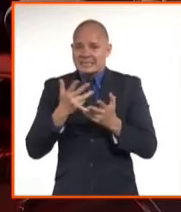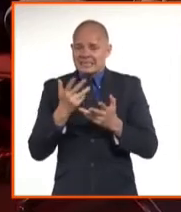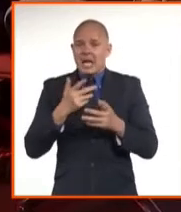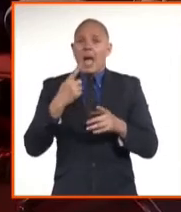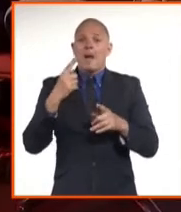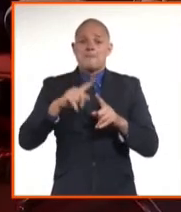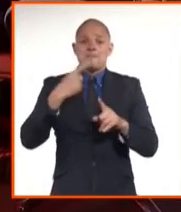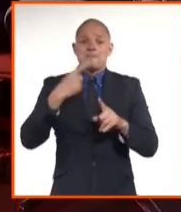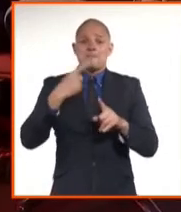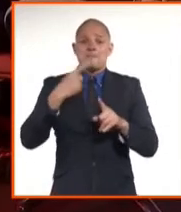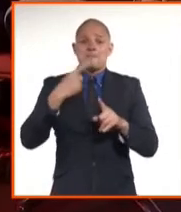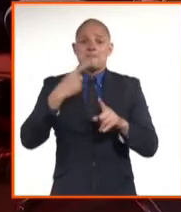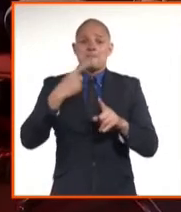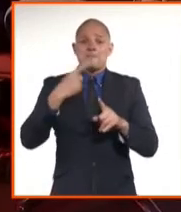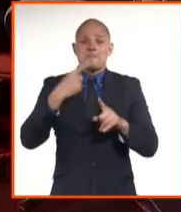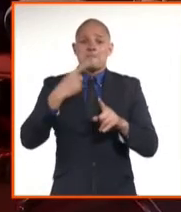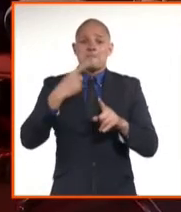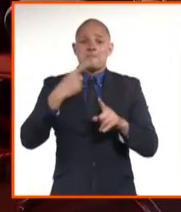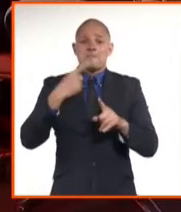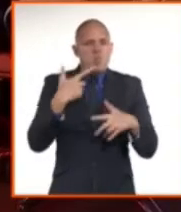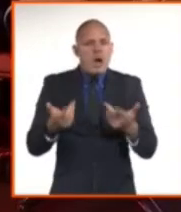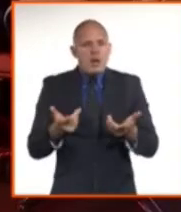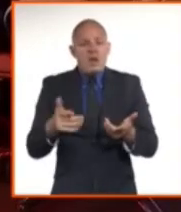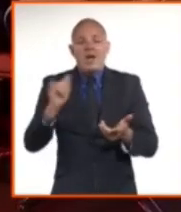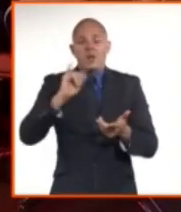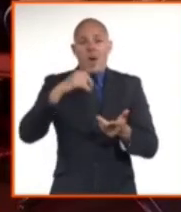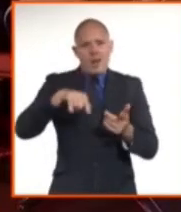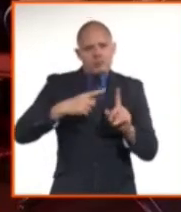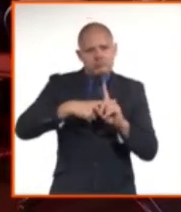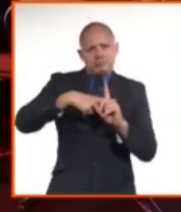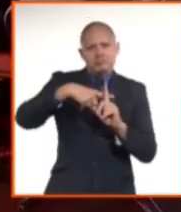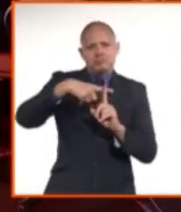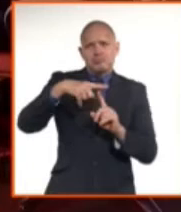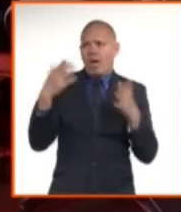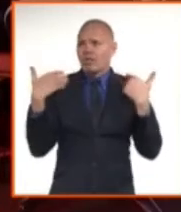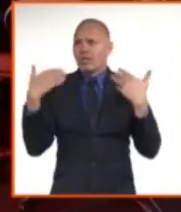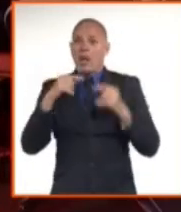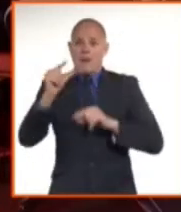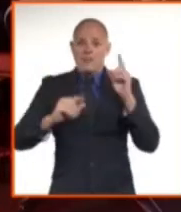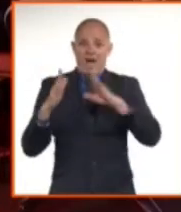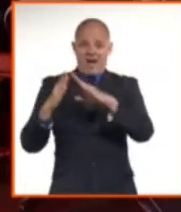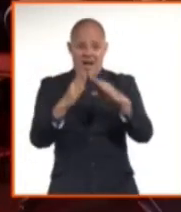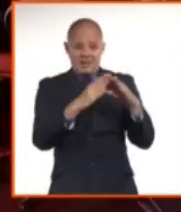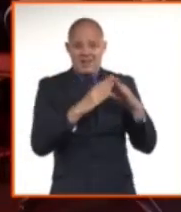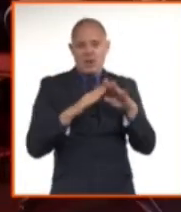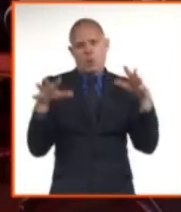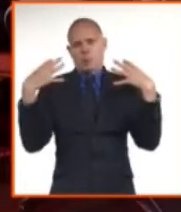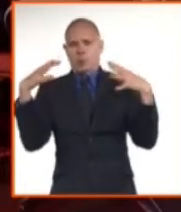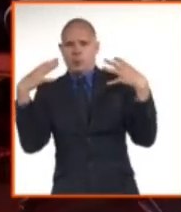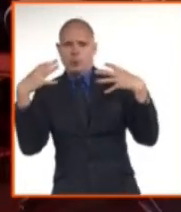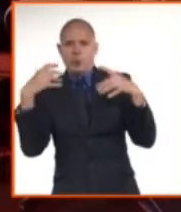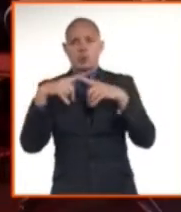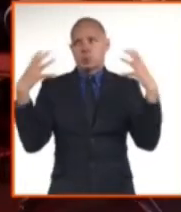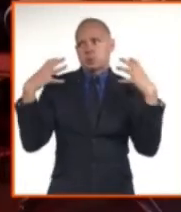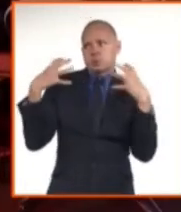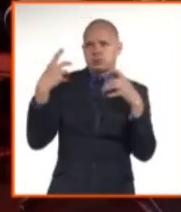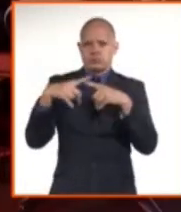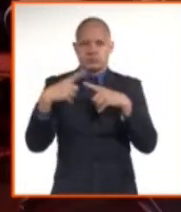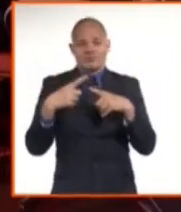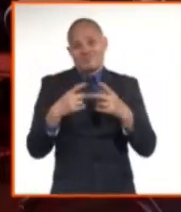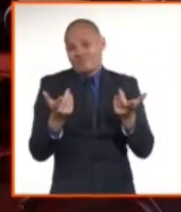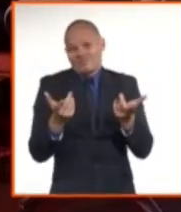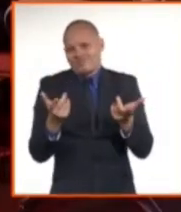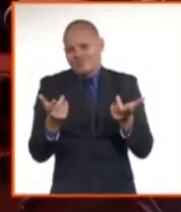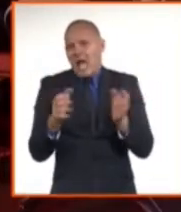producto del incremento también de las temperaturas. Está haciendo calor y realmente eso tiende a aumentar la demanda. La situación